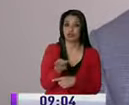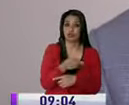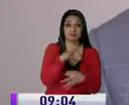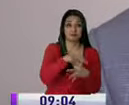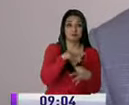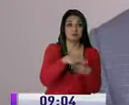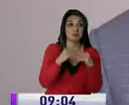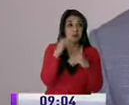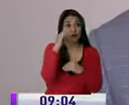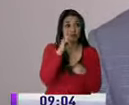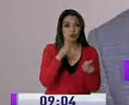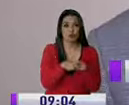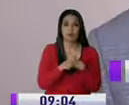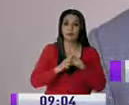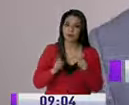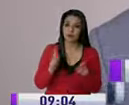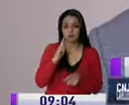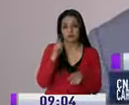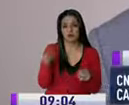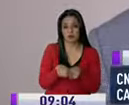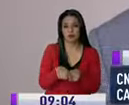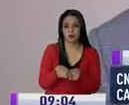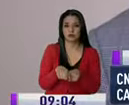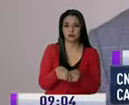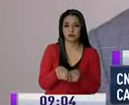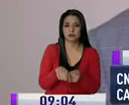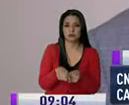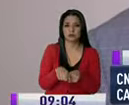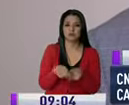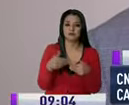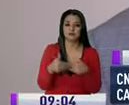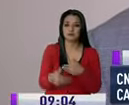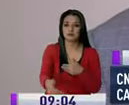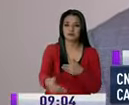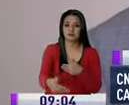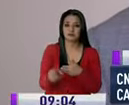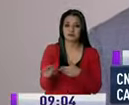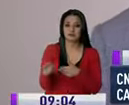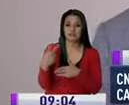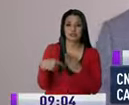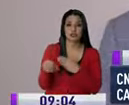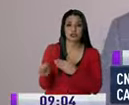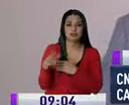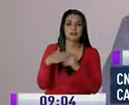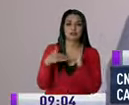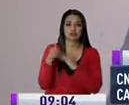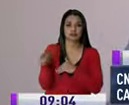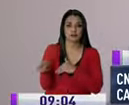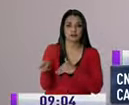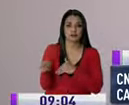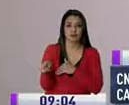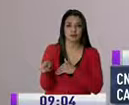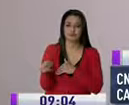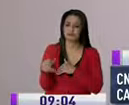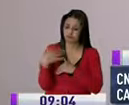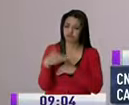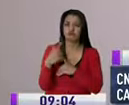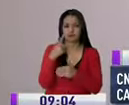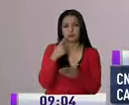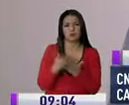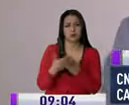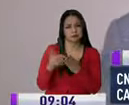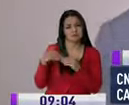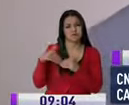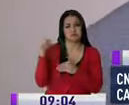mayoría, pero estamos de acuerdo en que la tesis jurídica de la inocencia de John Pollitt tiene altísimo